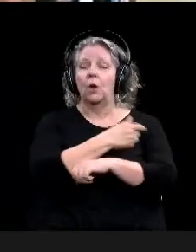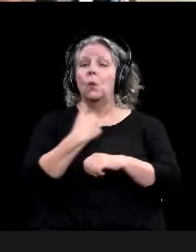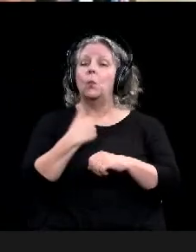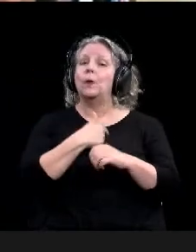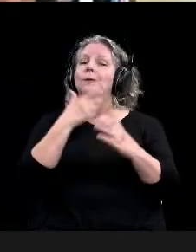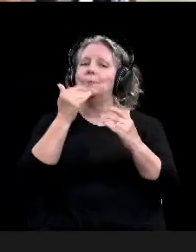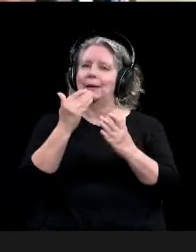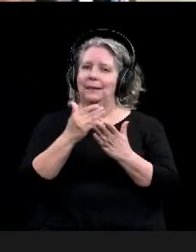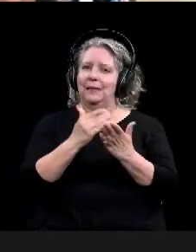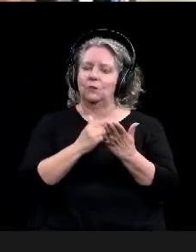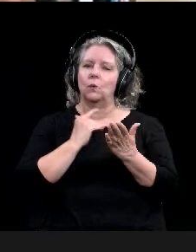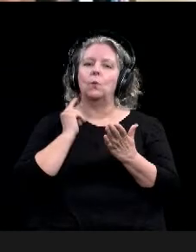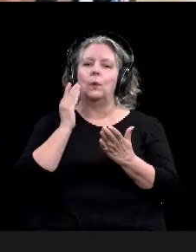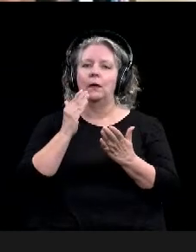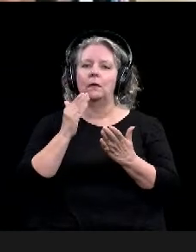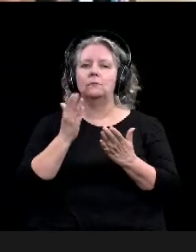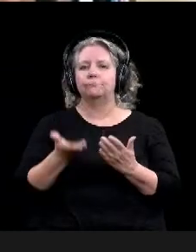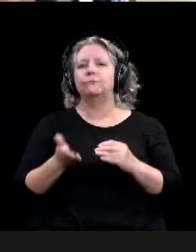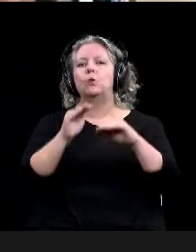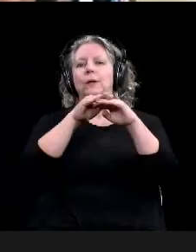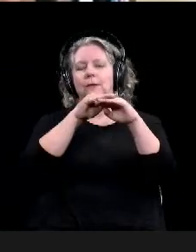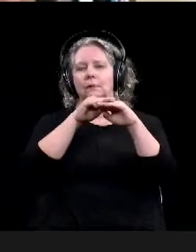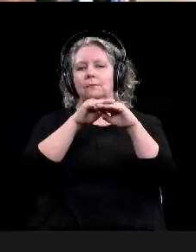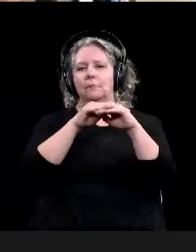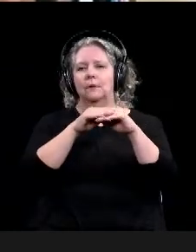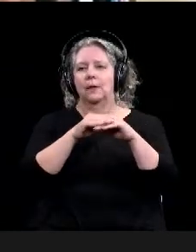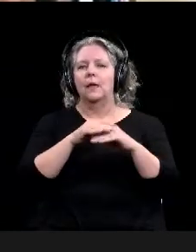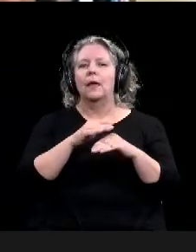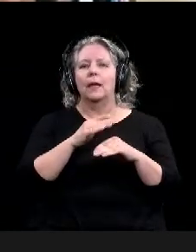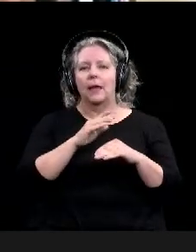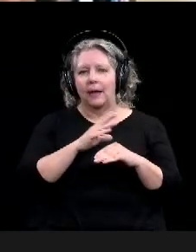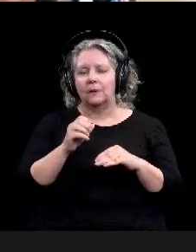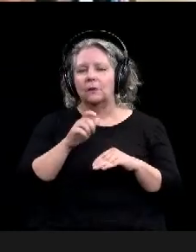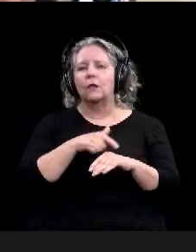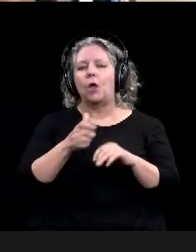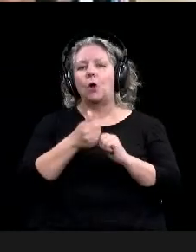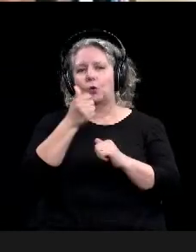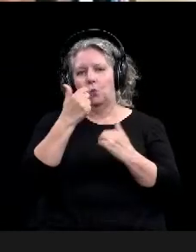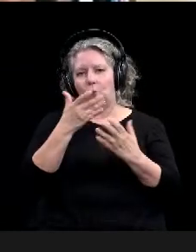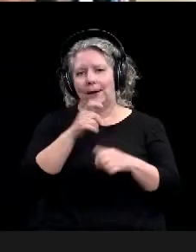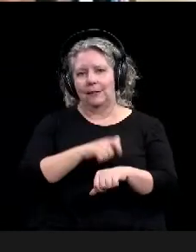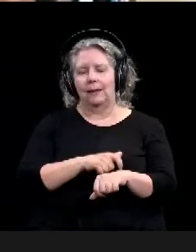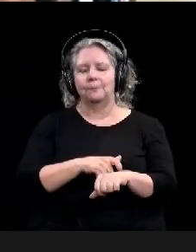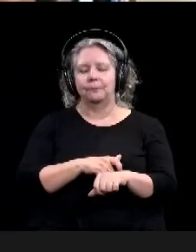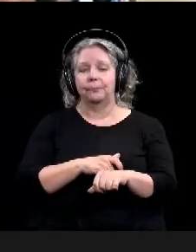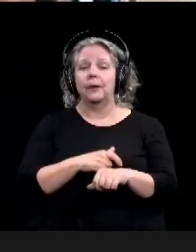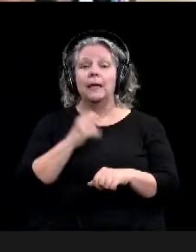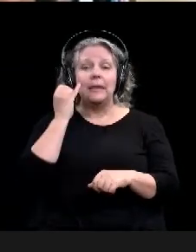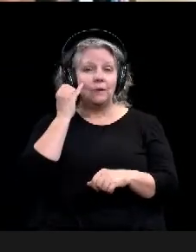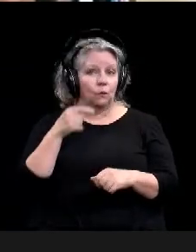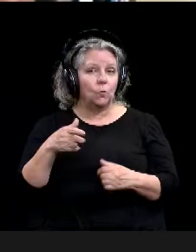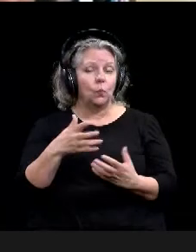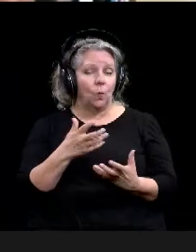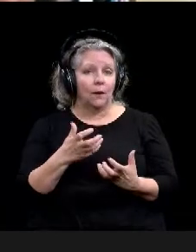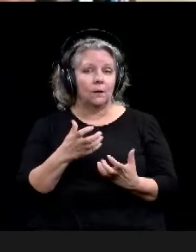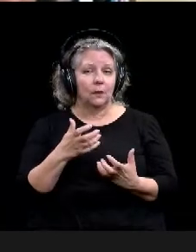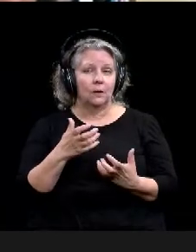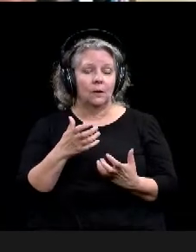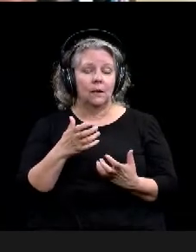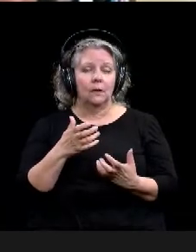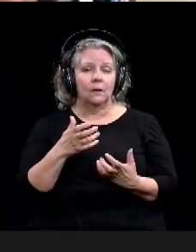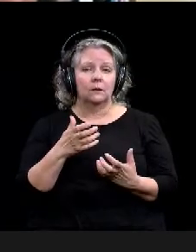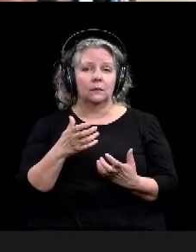una lista para de espera que va a ser pasar más si quiere que